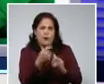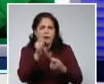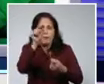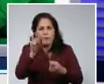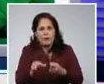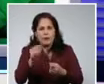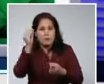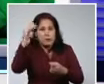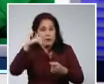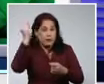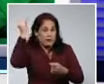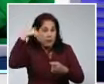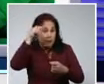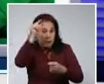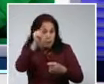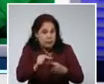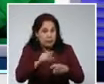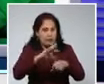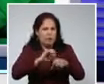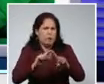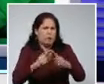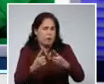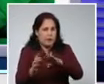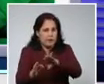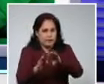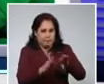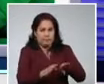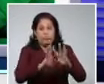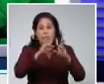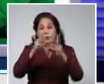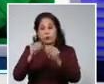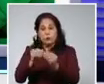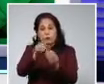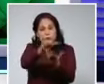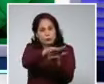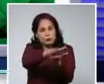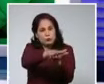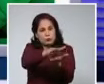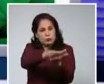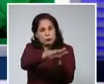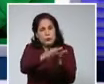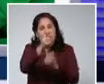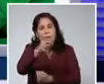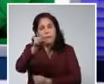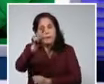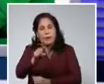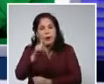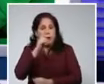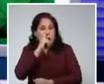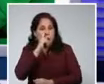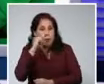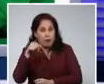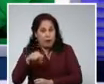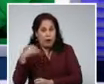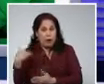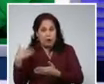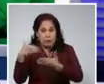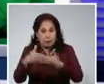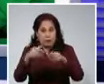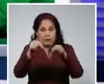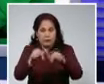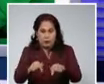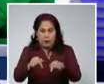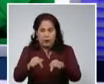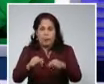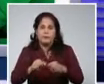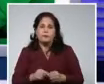Del total de casos, bueno, pues en el acumulado del 1 de noviembre a la fecha, relacionados